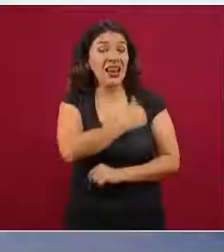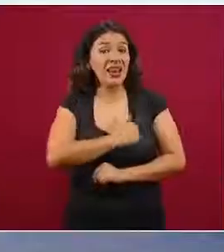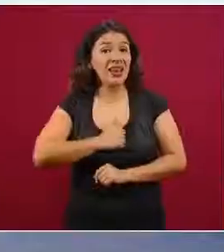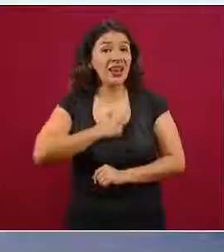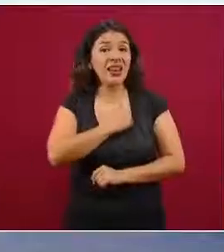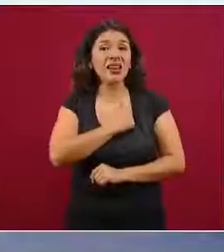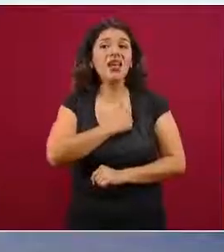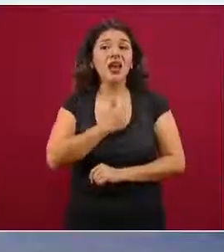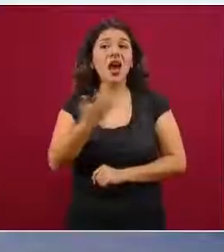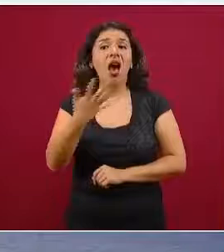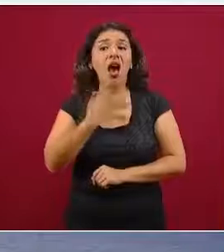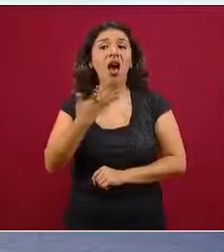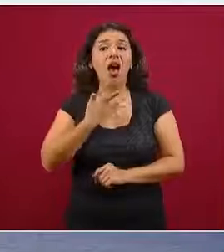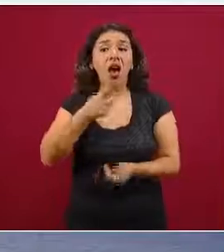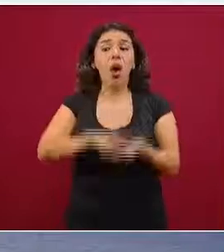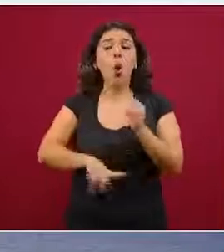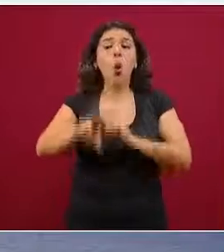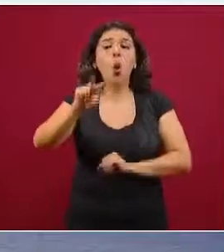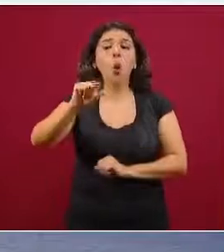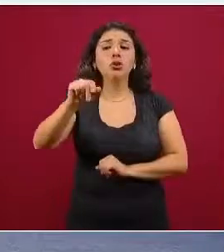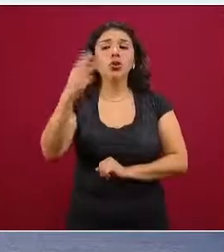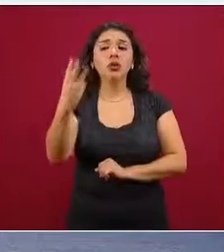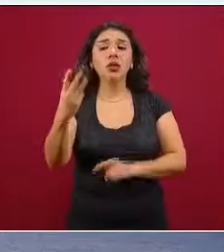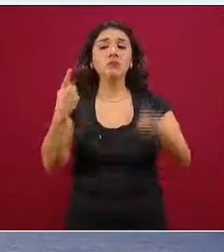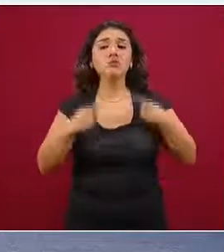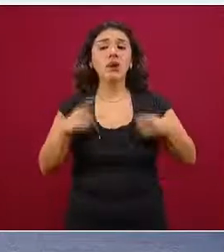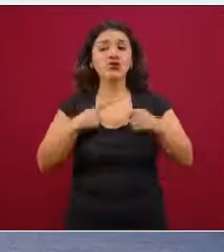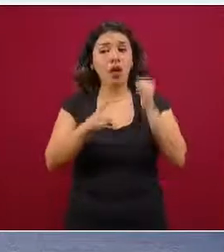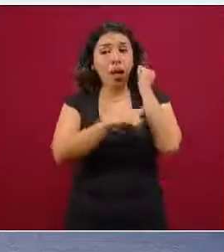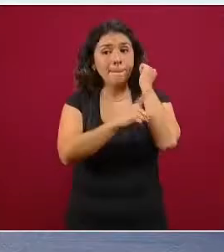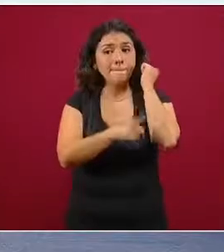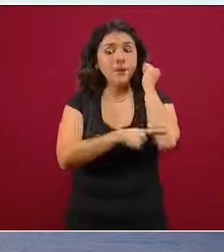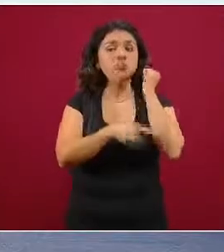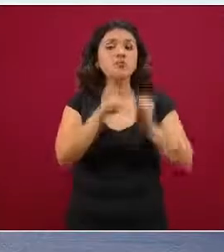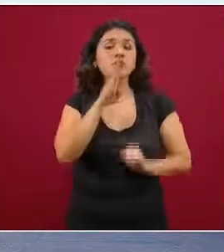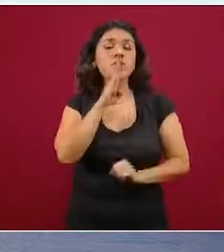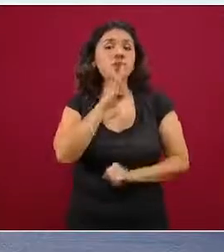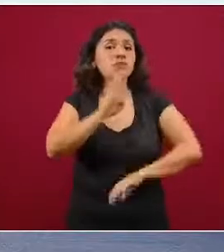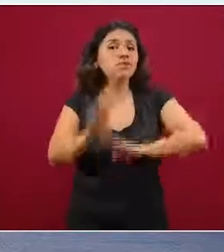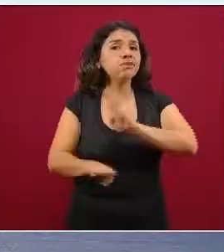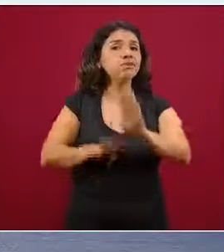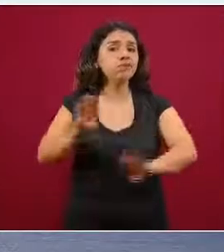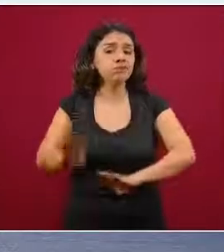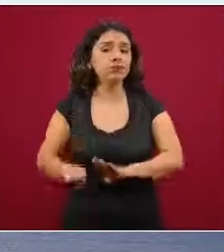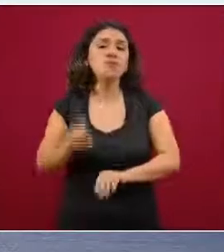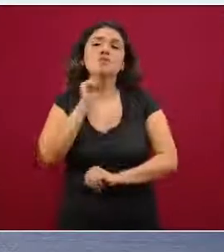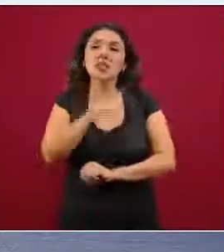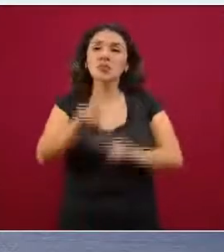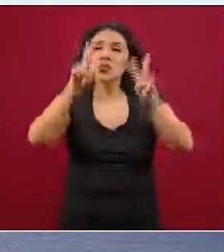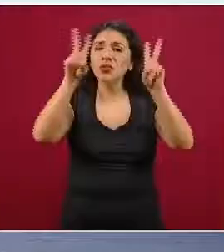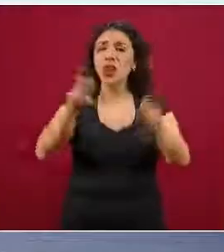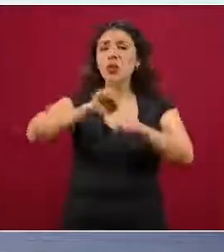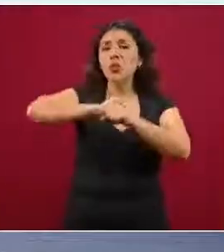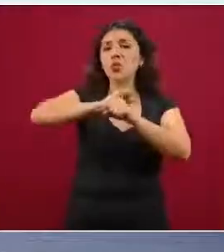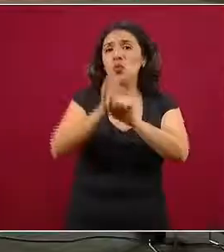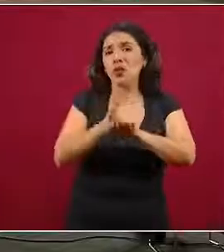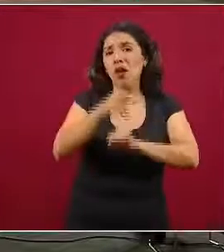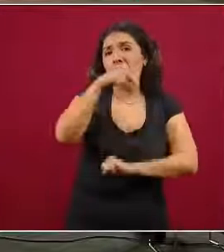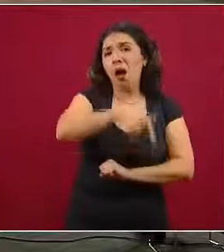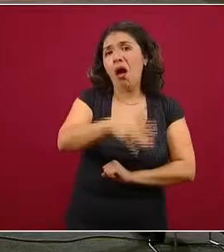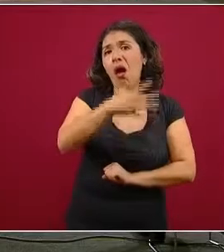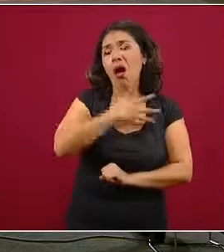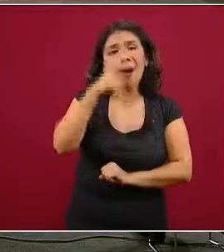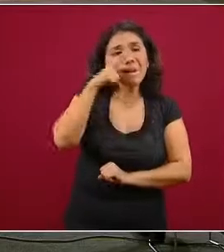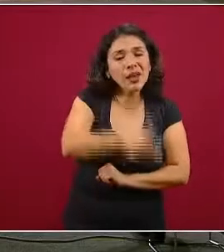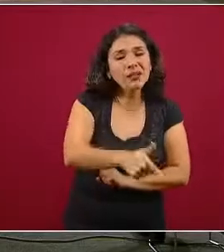han ocurrido 83 defunciones maternas por COVID-19 o confirmadas para